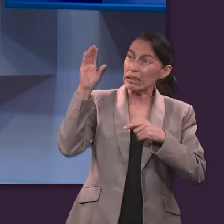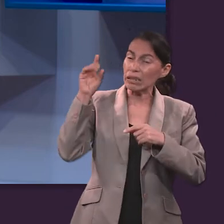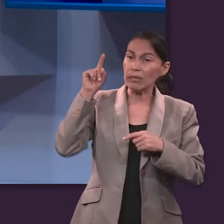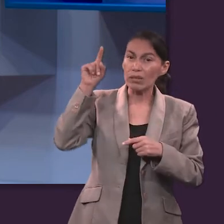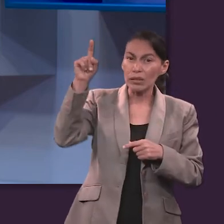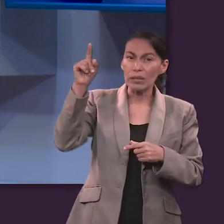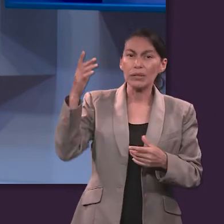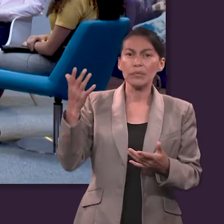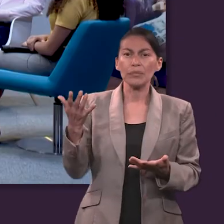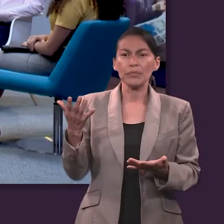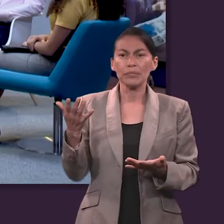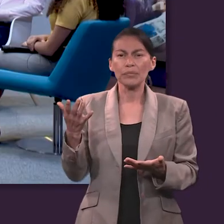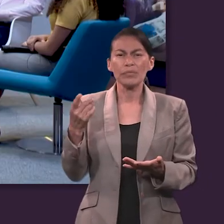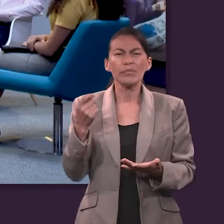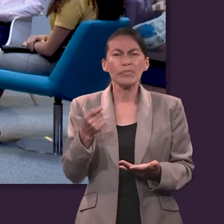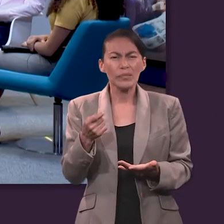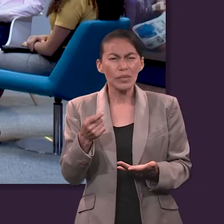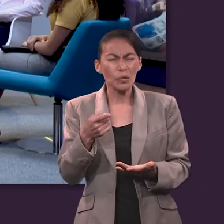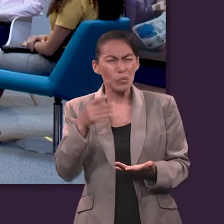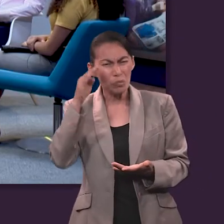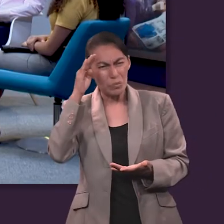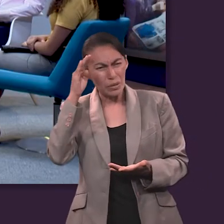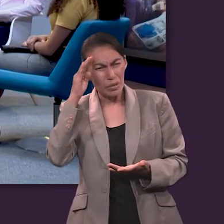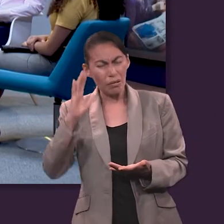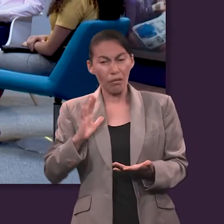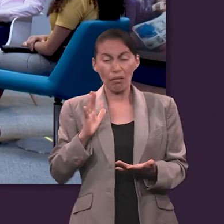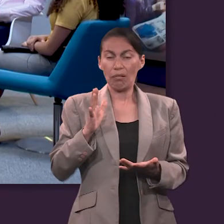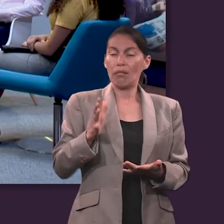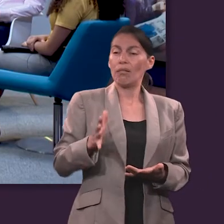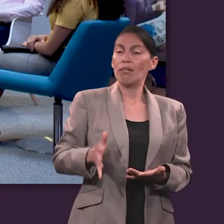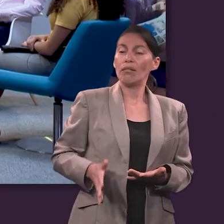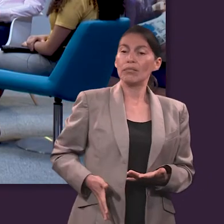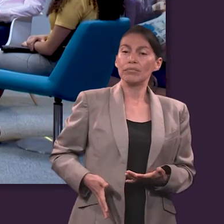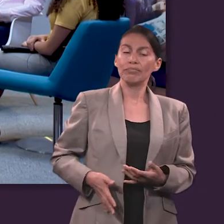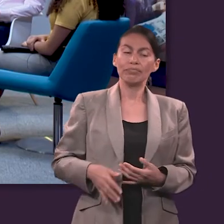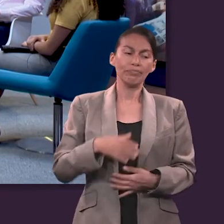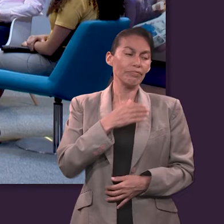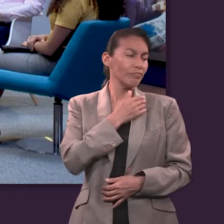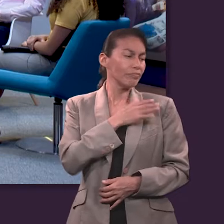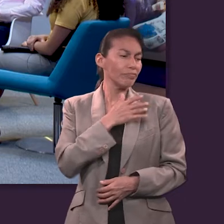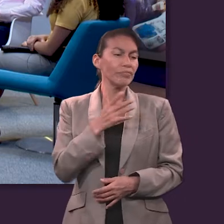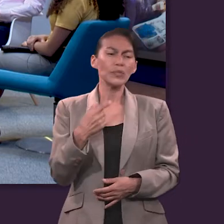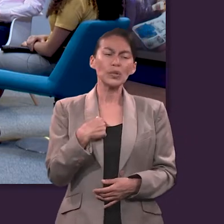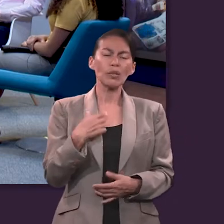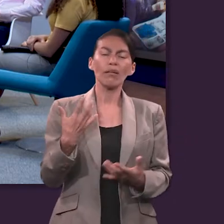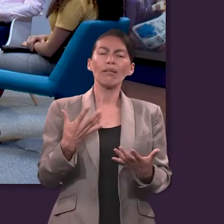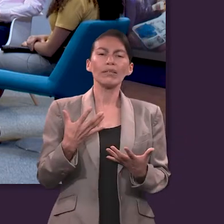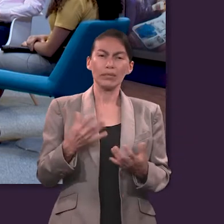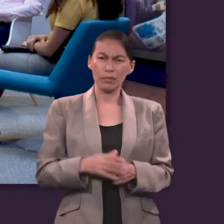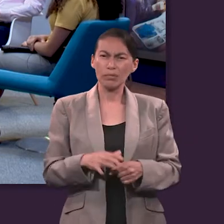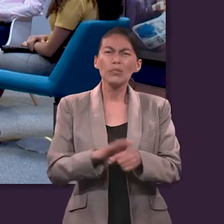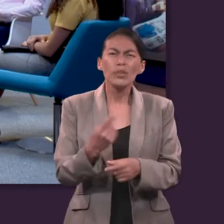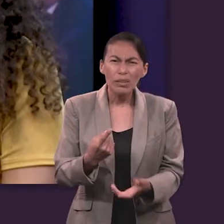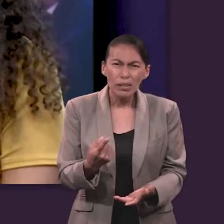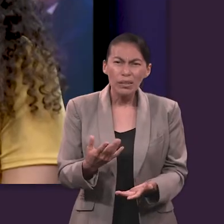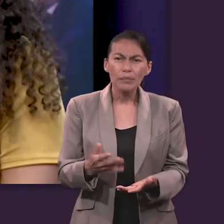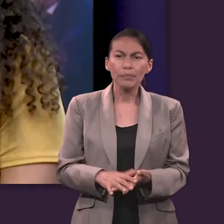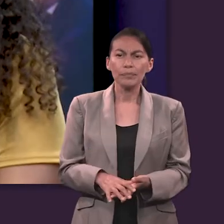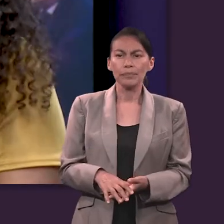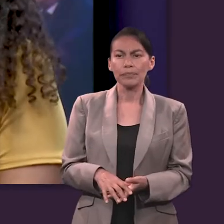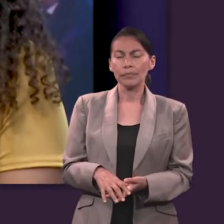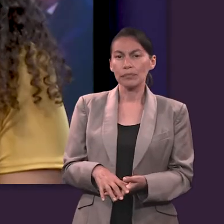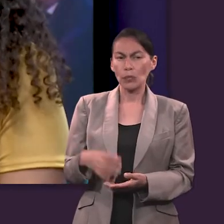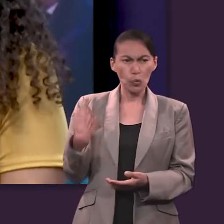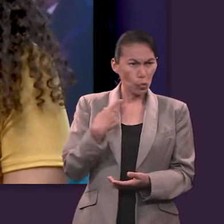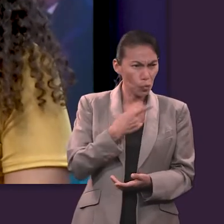qué crees que es tan fácil enorgullecernos y jactarnos de nuestros propios logros? Debemos reconocer que